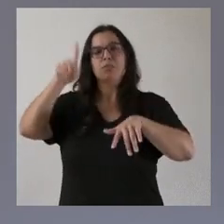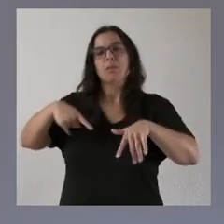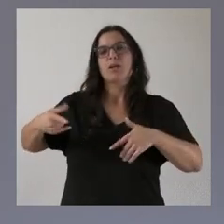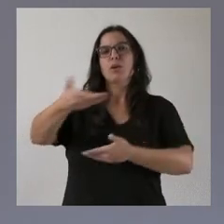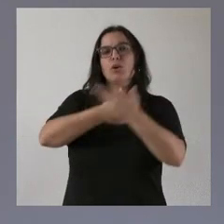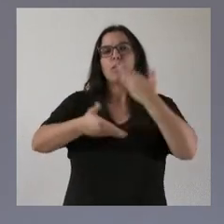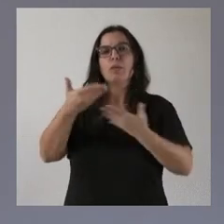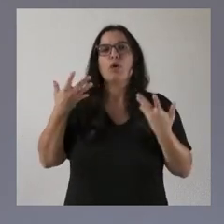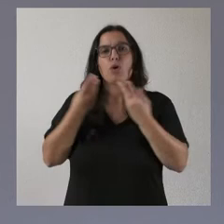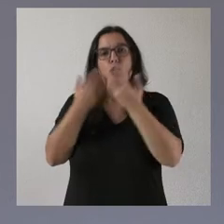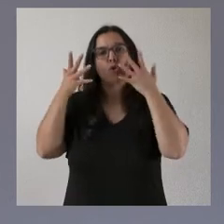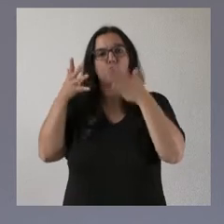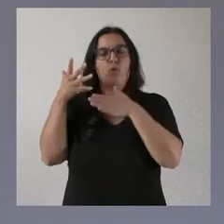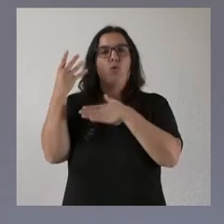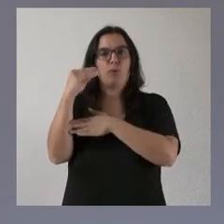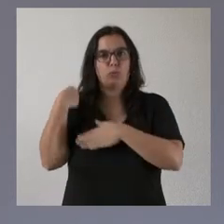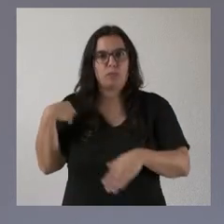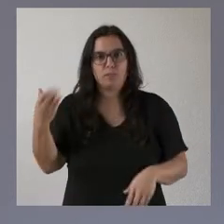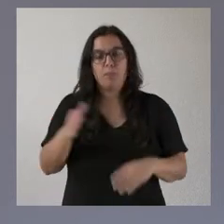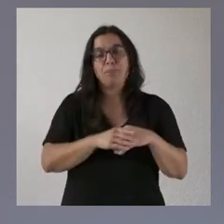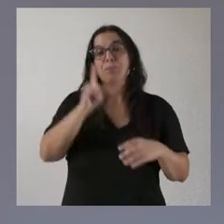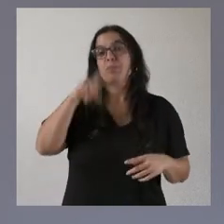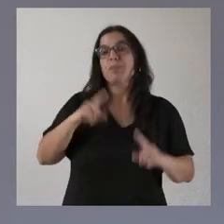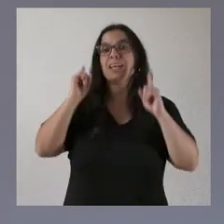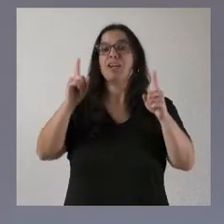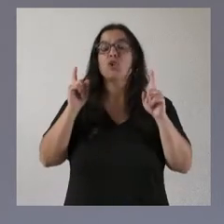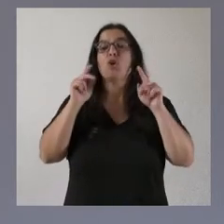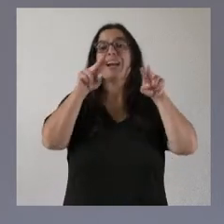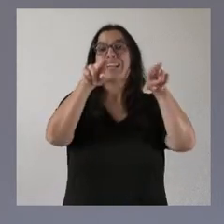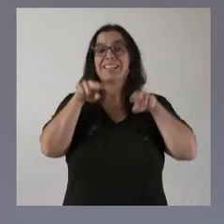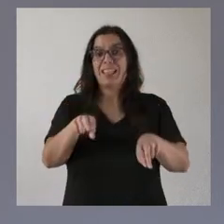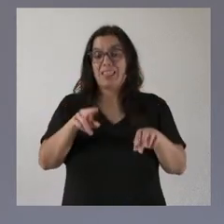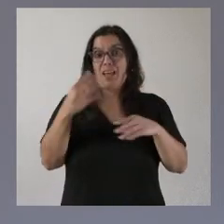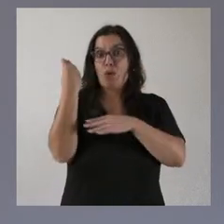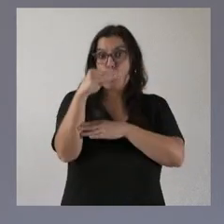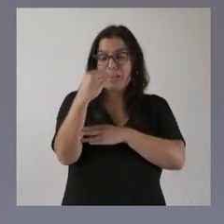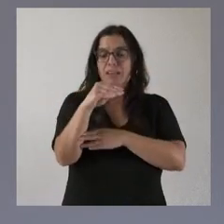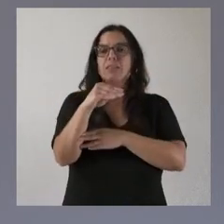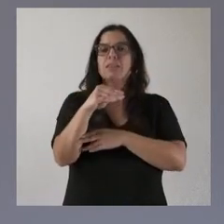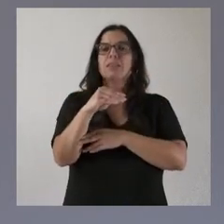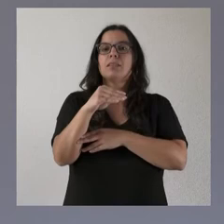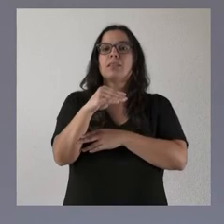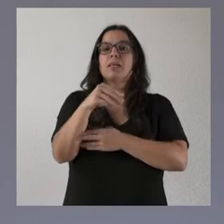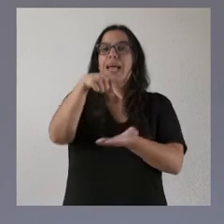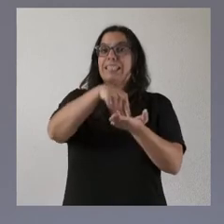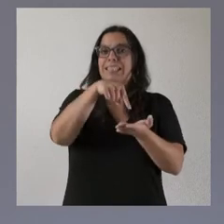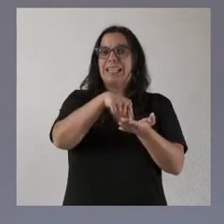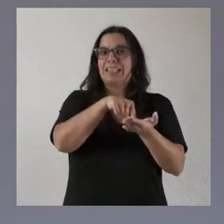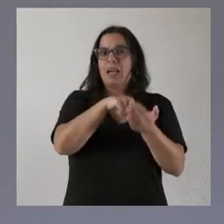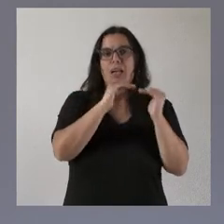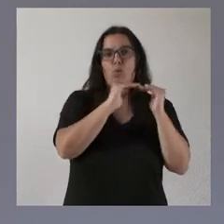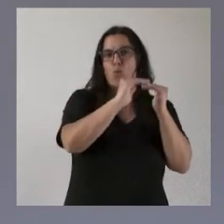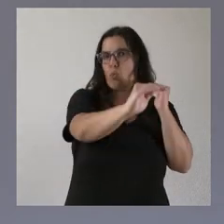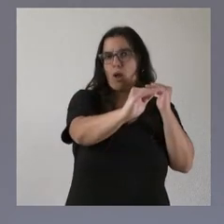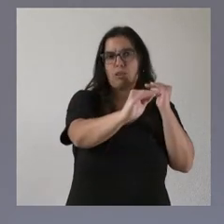con el consejo de la juventud o en el caso de la residencias juveniles se han aumentado las tasas se mantienen congeladas desde